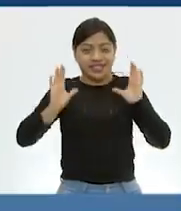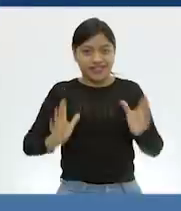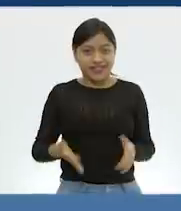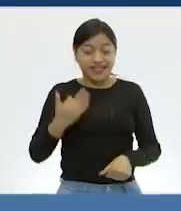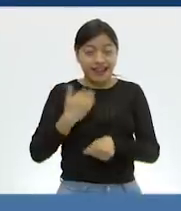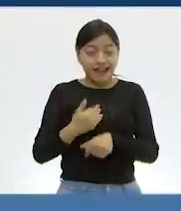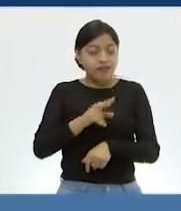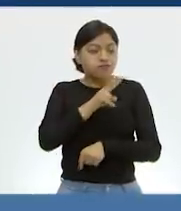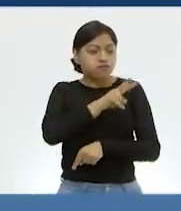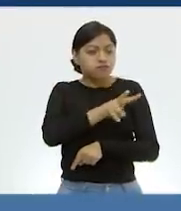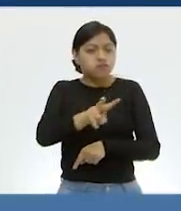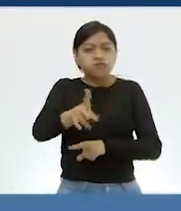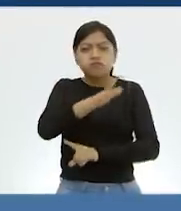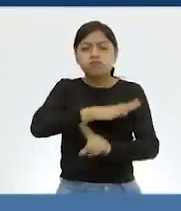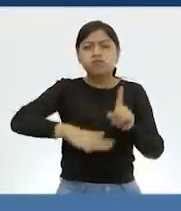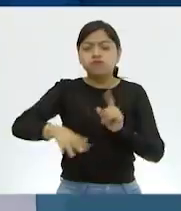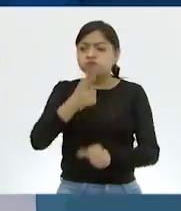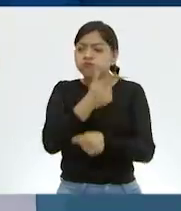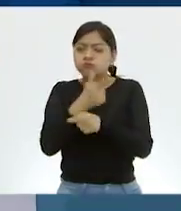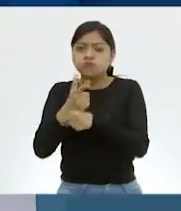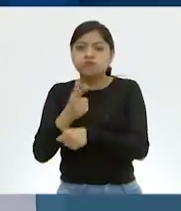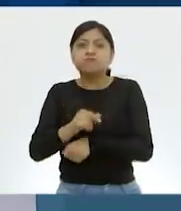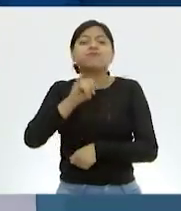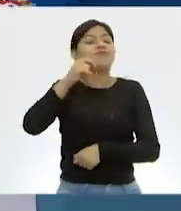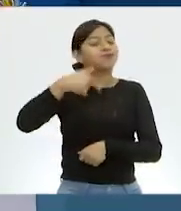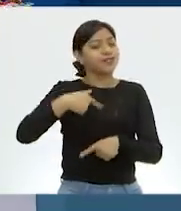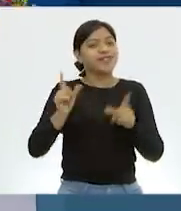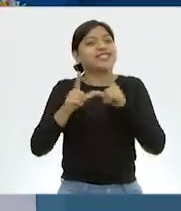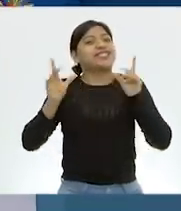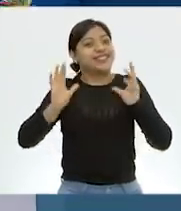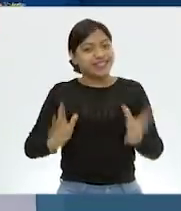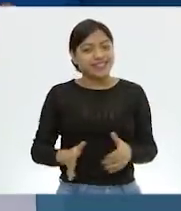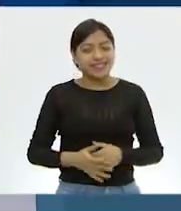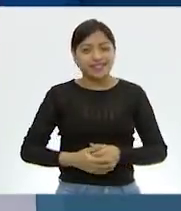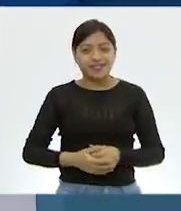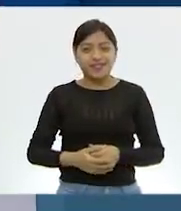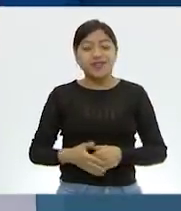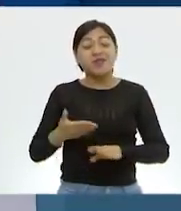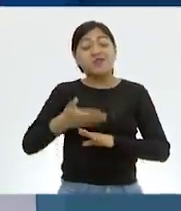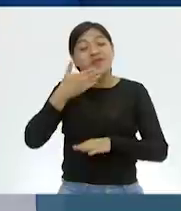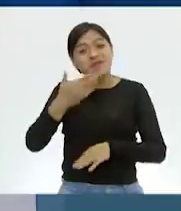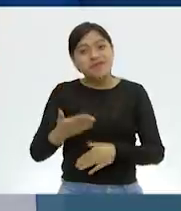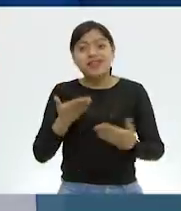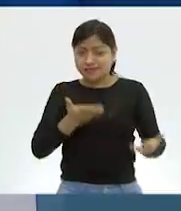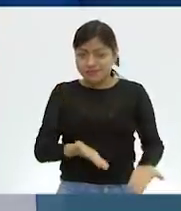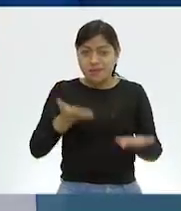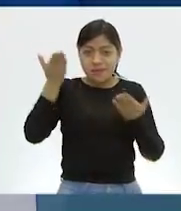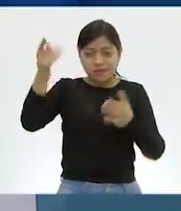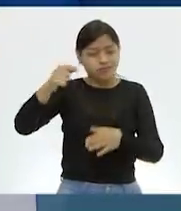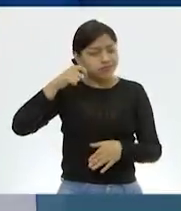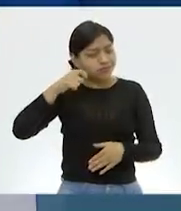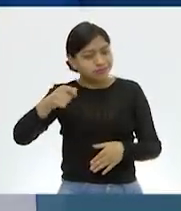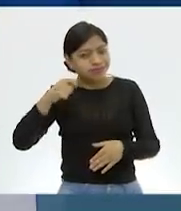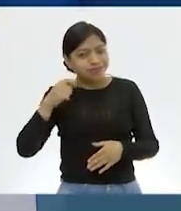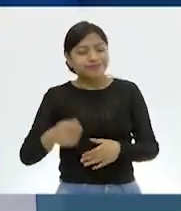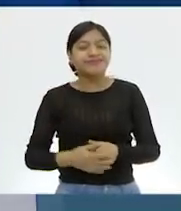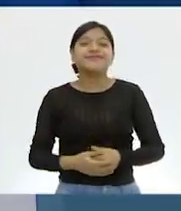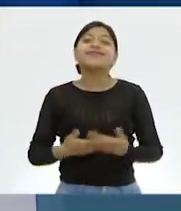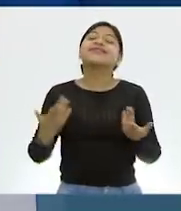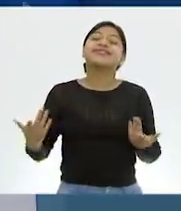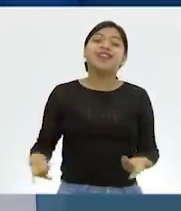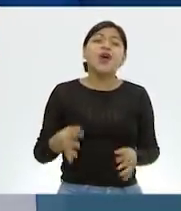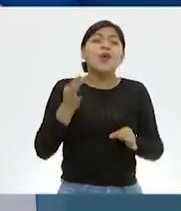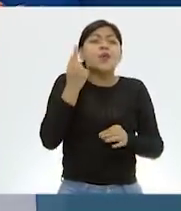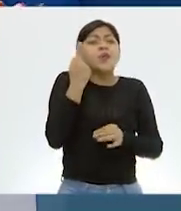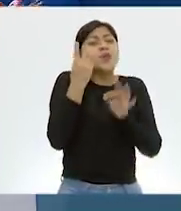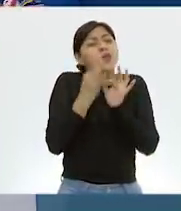observar mi entorno. Yo también estoy más que lista. Muy bien, pues vayan a explorar. Sin duda, uno de